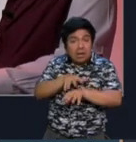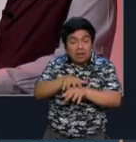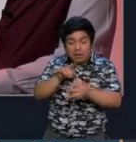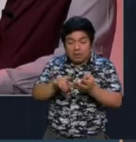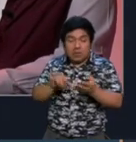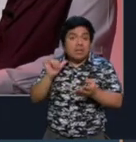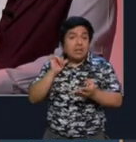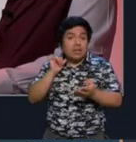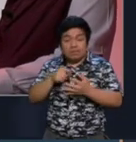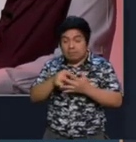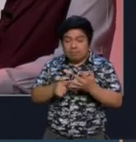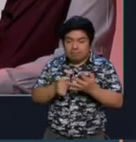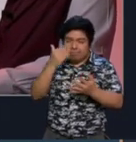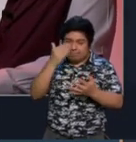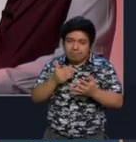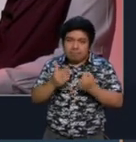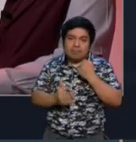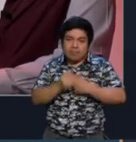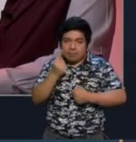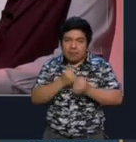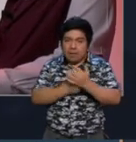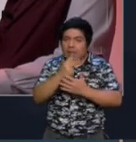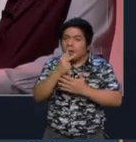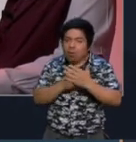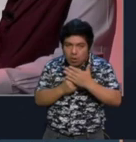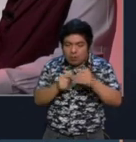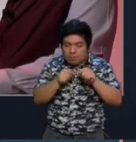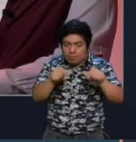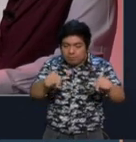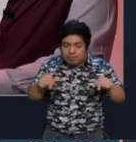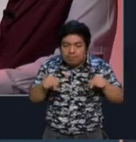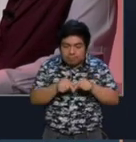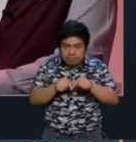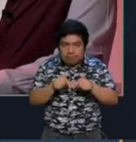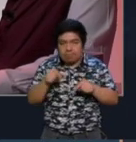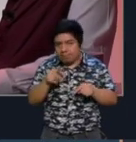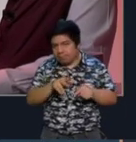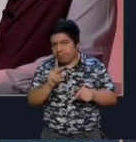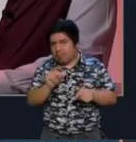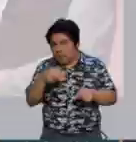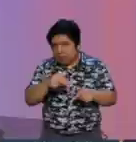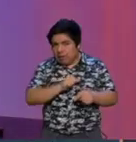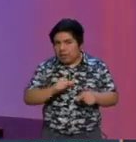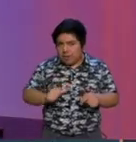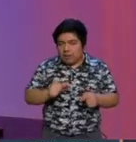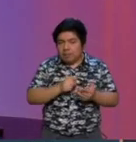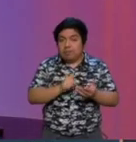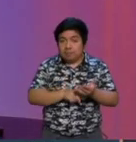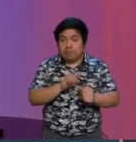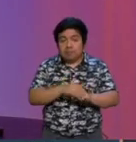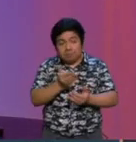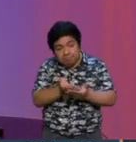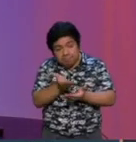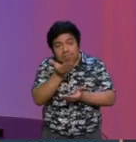en Azcapotzalco, y no es casualidad. Es que este programa Blindar Benito Juárez funcionó en el resto de las alcaldías que lo han implementado y es lo que